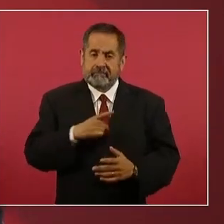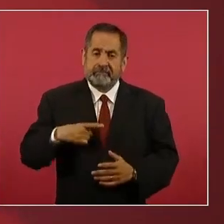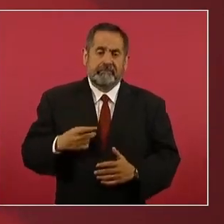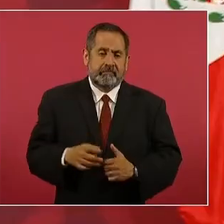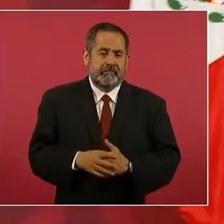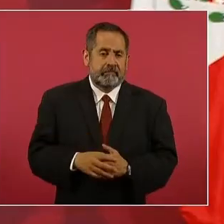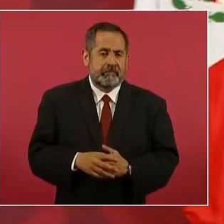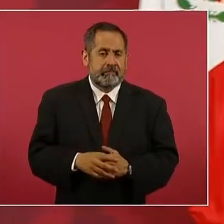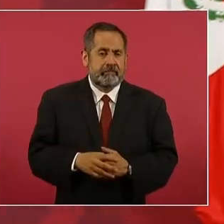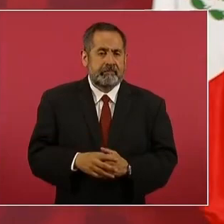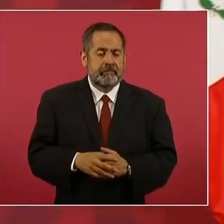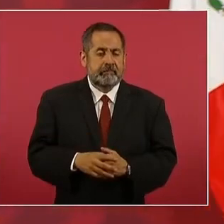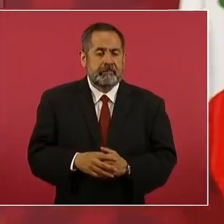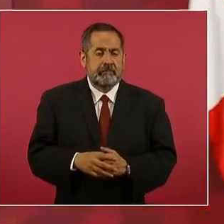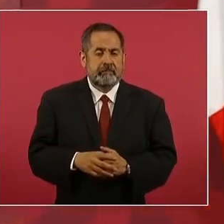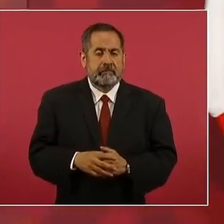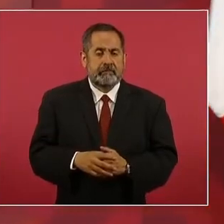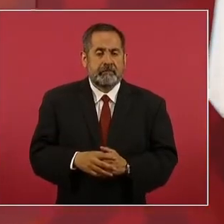Y hay veces